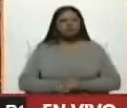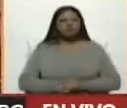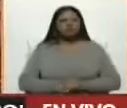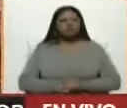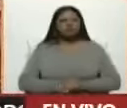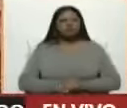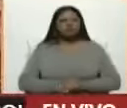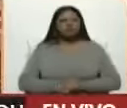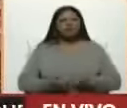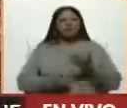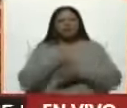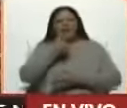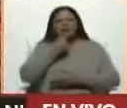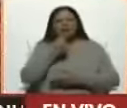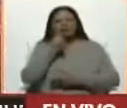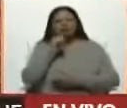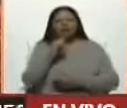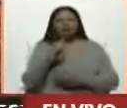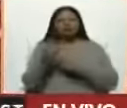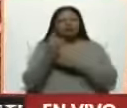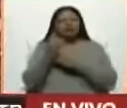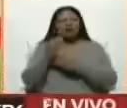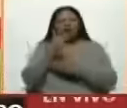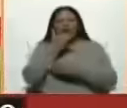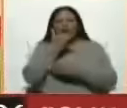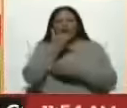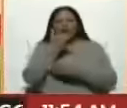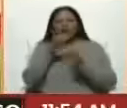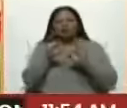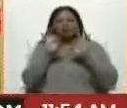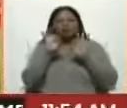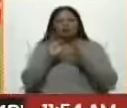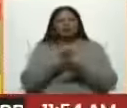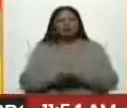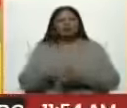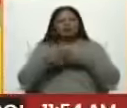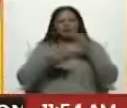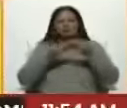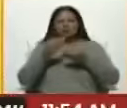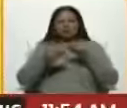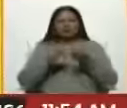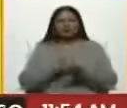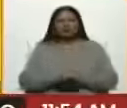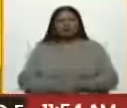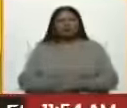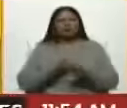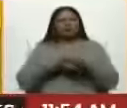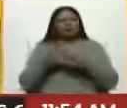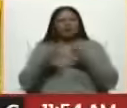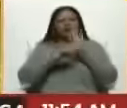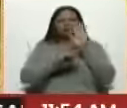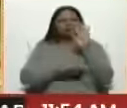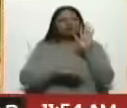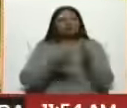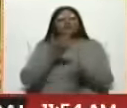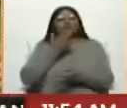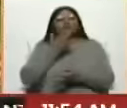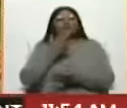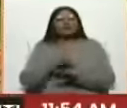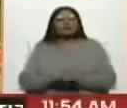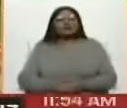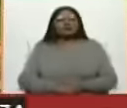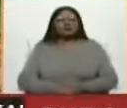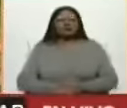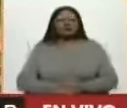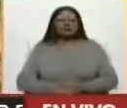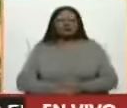Es más fácil no cometer errores en este caso en particular que cometer errores. ¿Por qué? Porque la instrucción es muy sencilla.